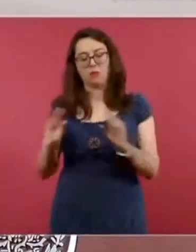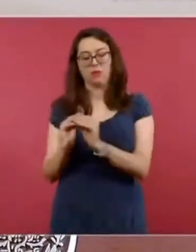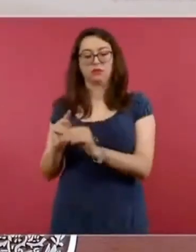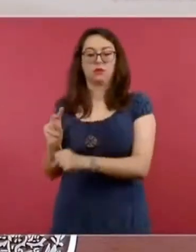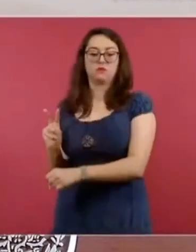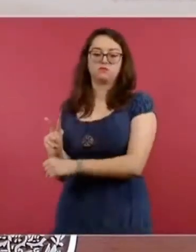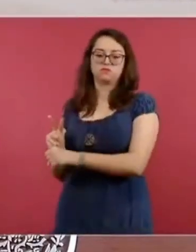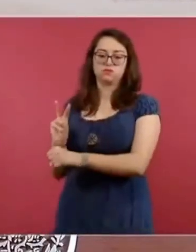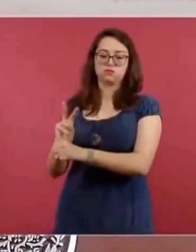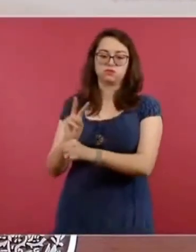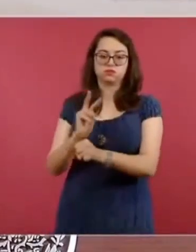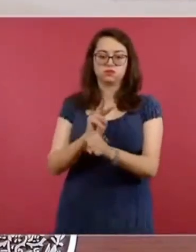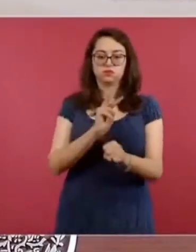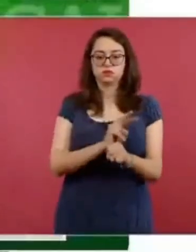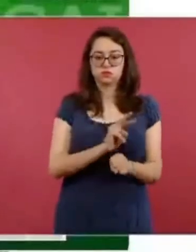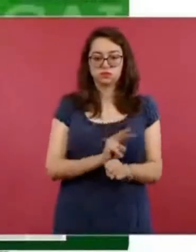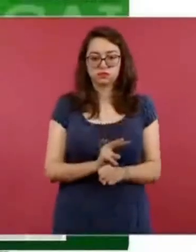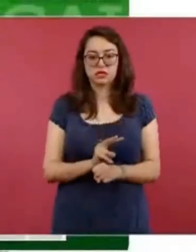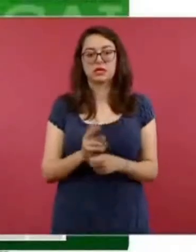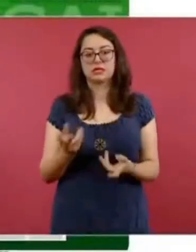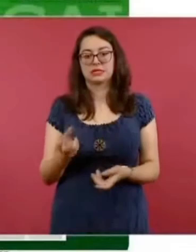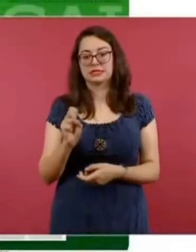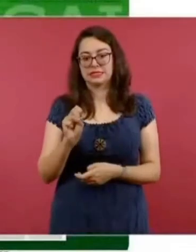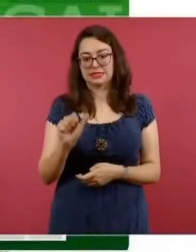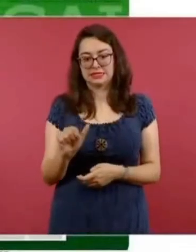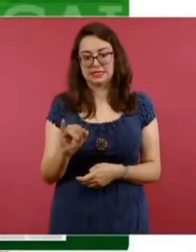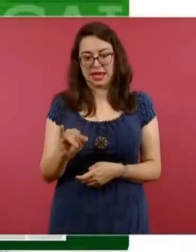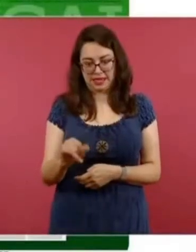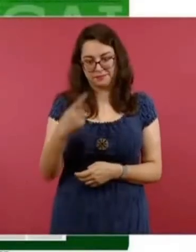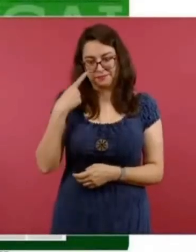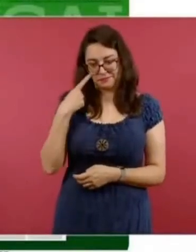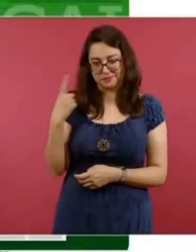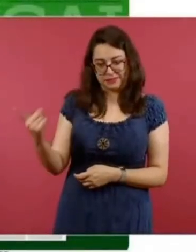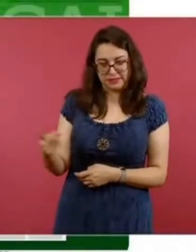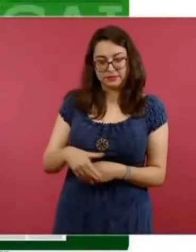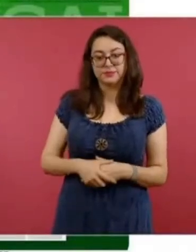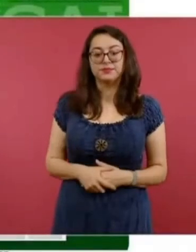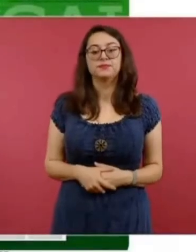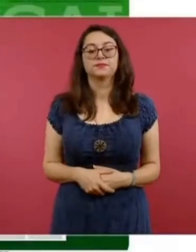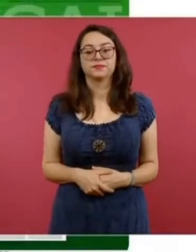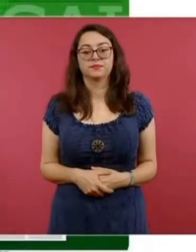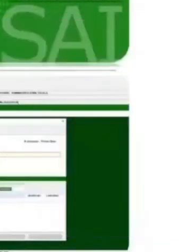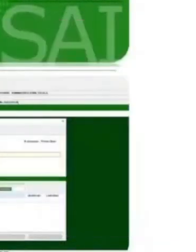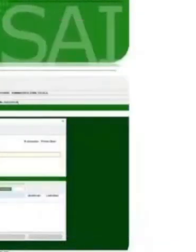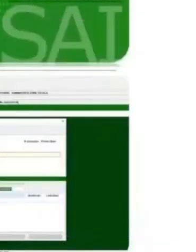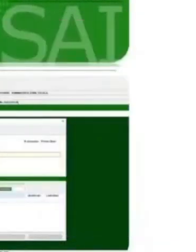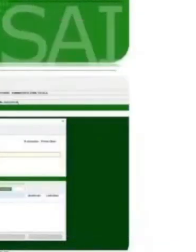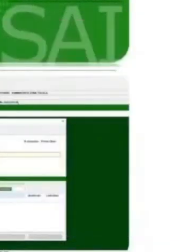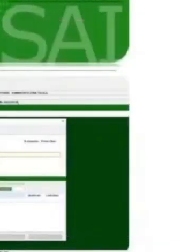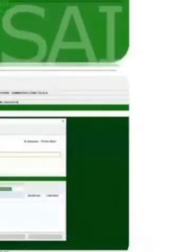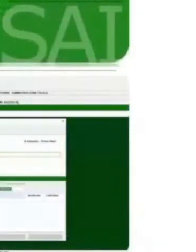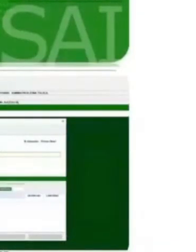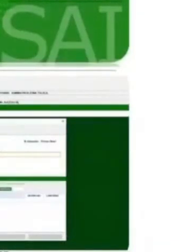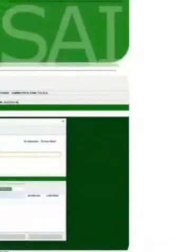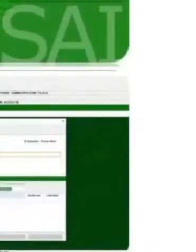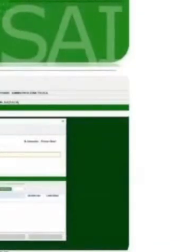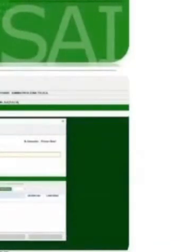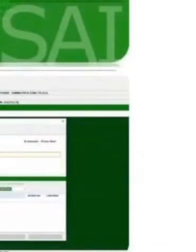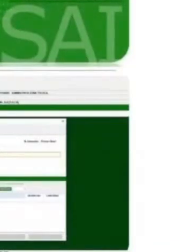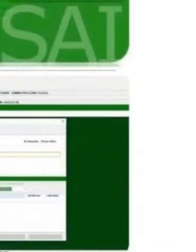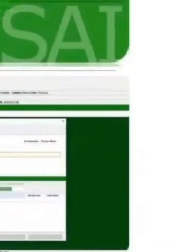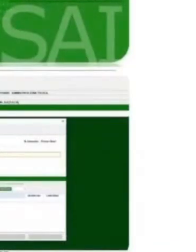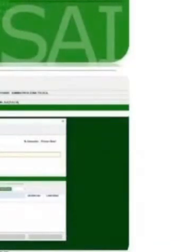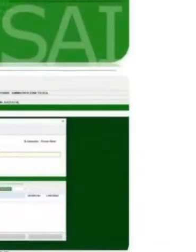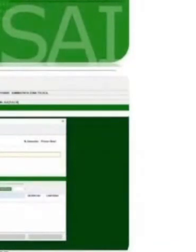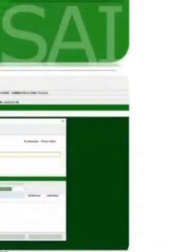para unidades médicas, lo que se conoce como el SAI. ¿Por qué es esto importante? Porque tener los mismos sistemas nos va a permitir tener